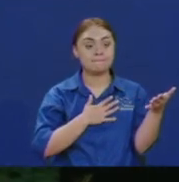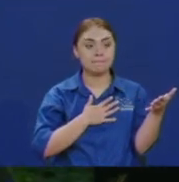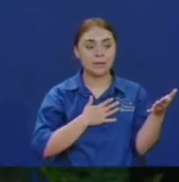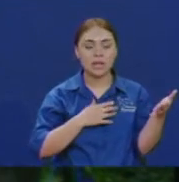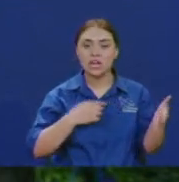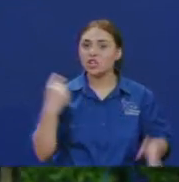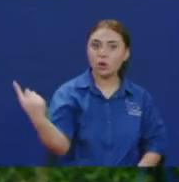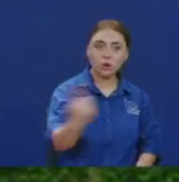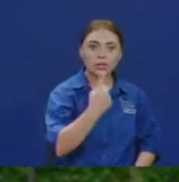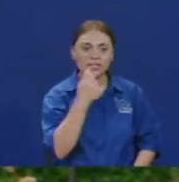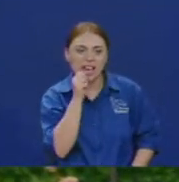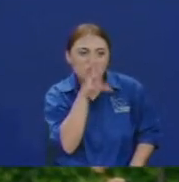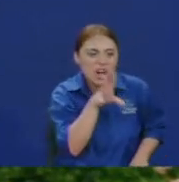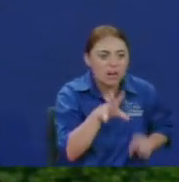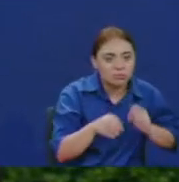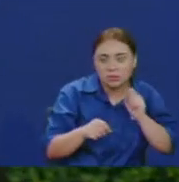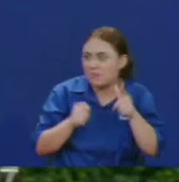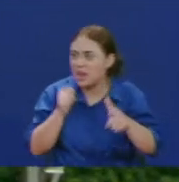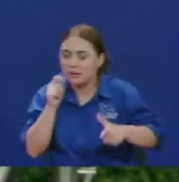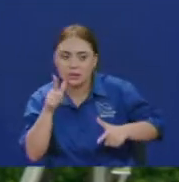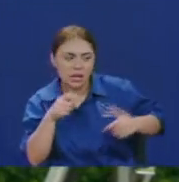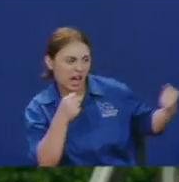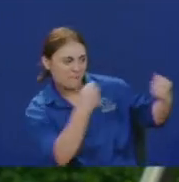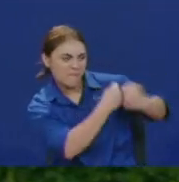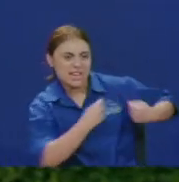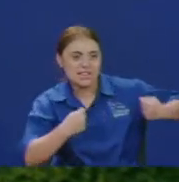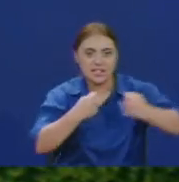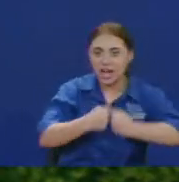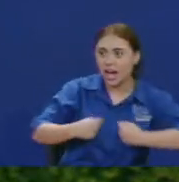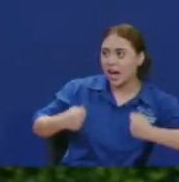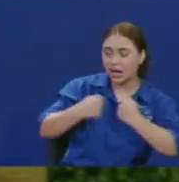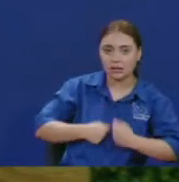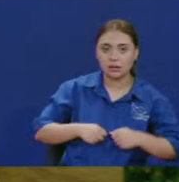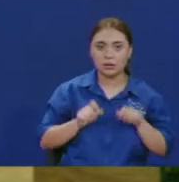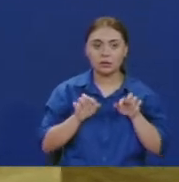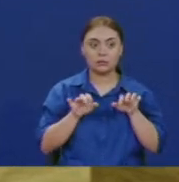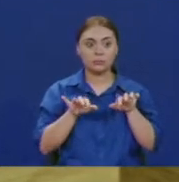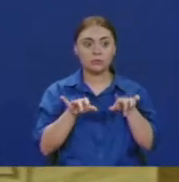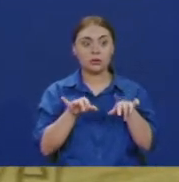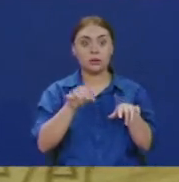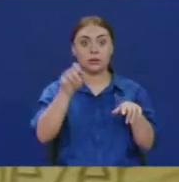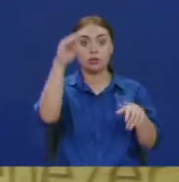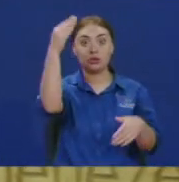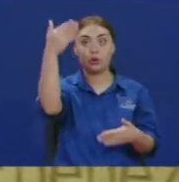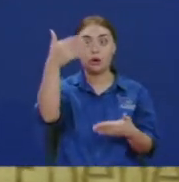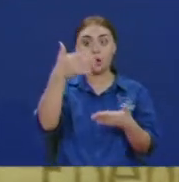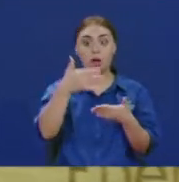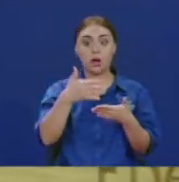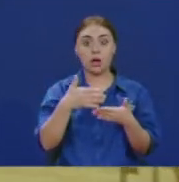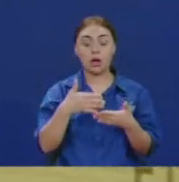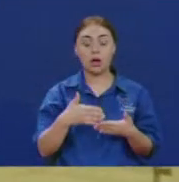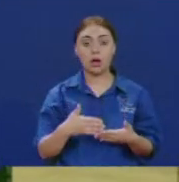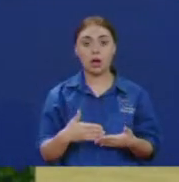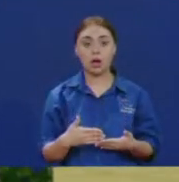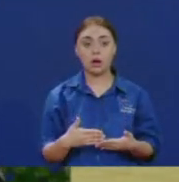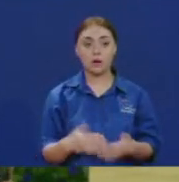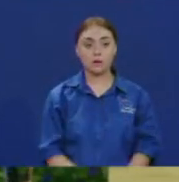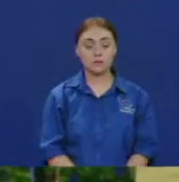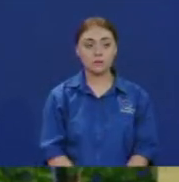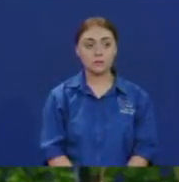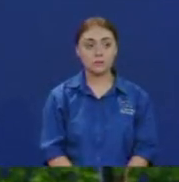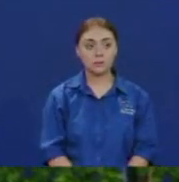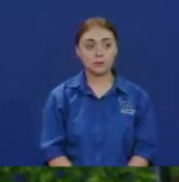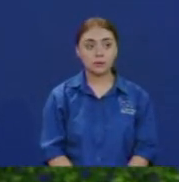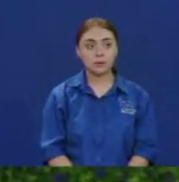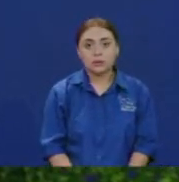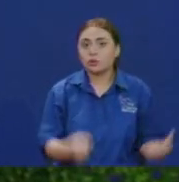a insultar y a pelearse. Entonces digo yo, ¿qué tiene en el corazón la humanidad?